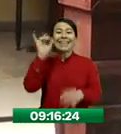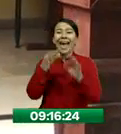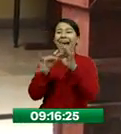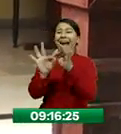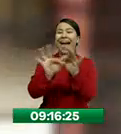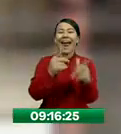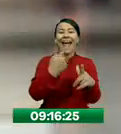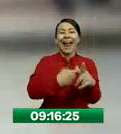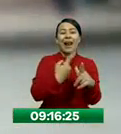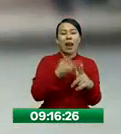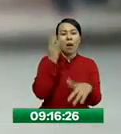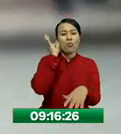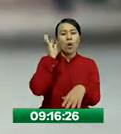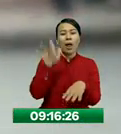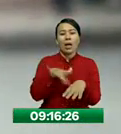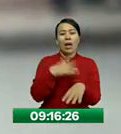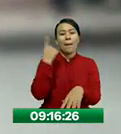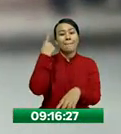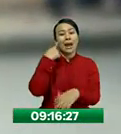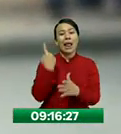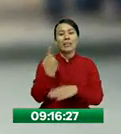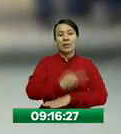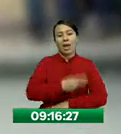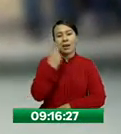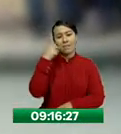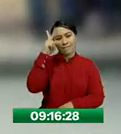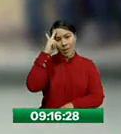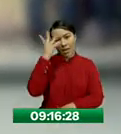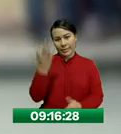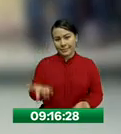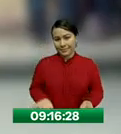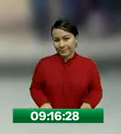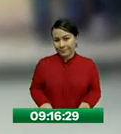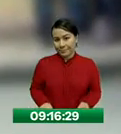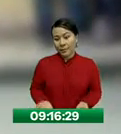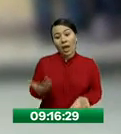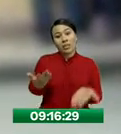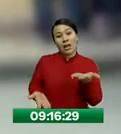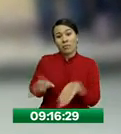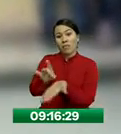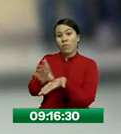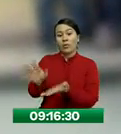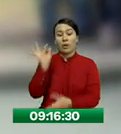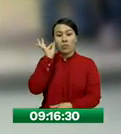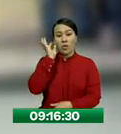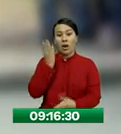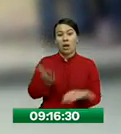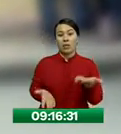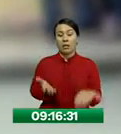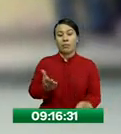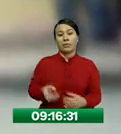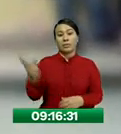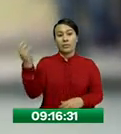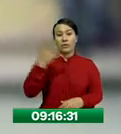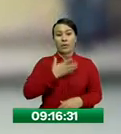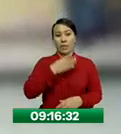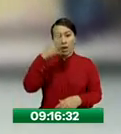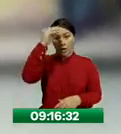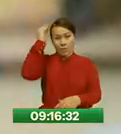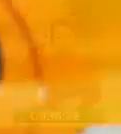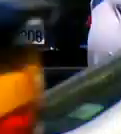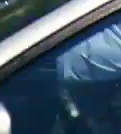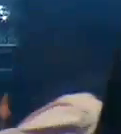show. Todo por complacer a los padres. En Chimborazo informó Darwin Altamirano.